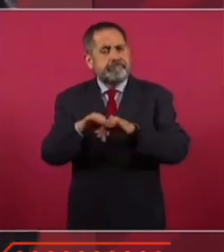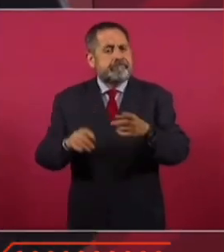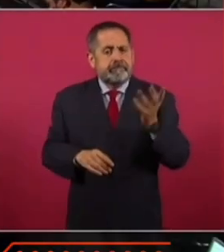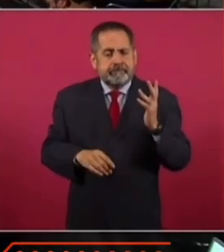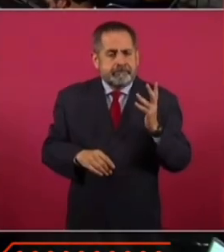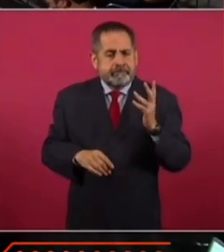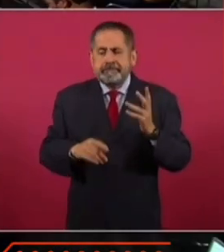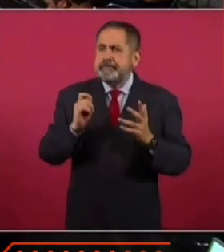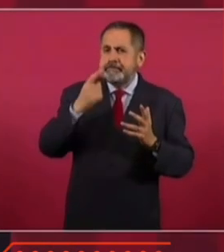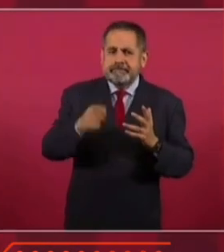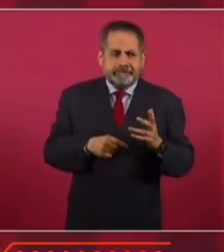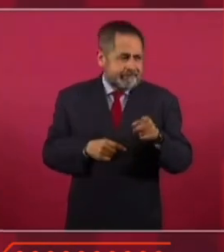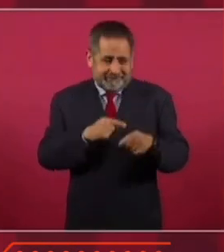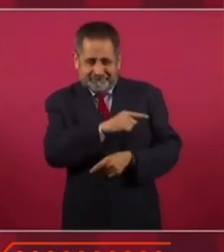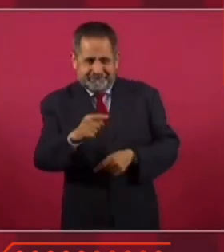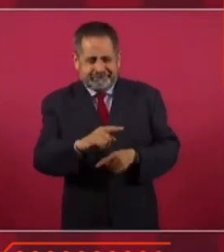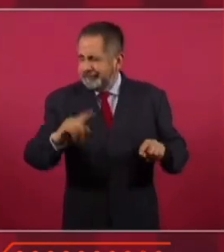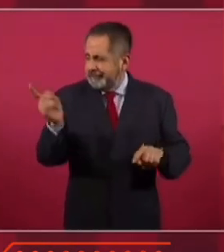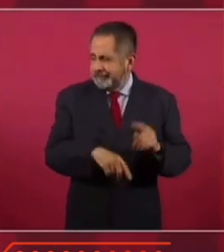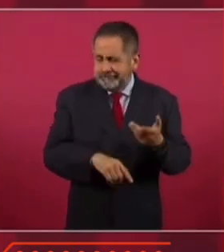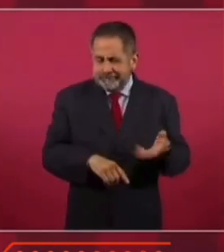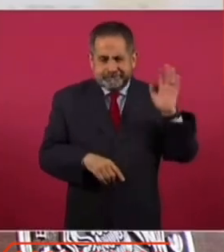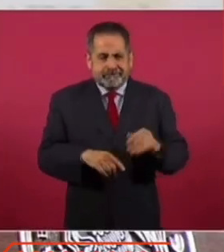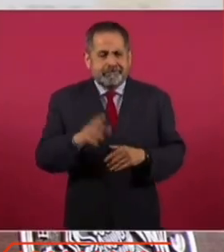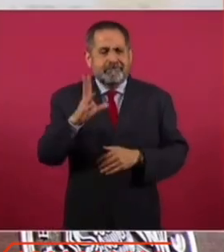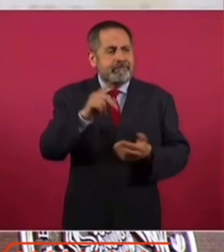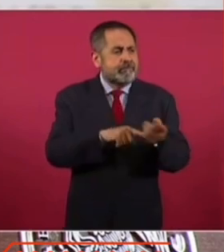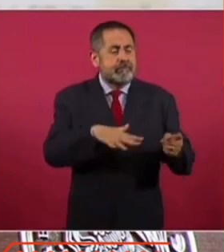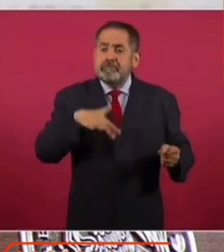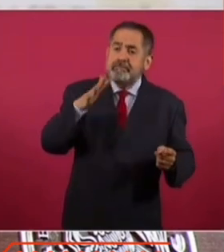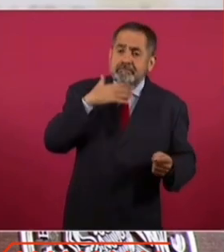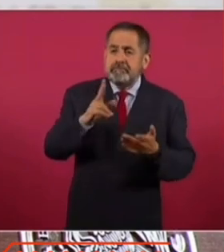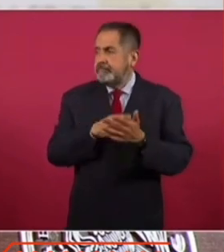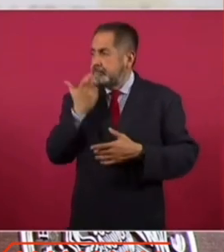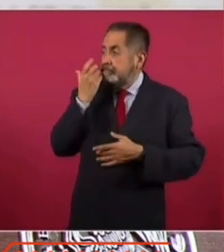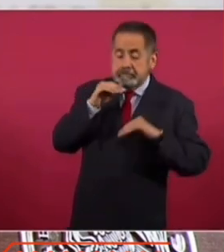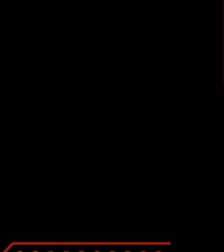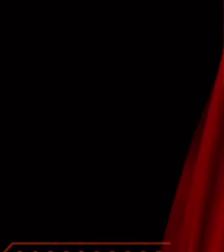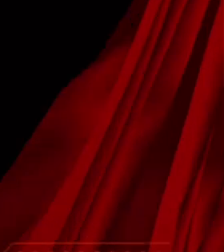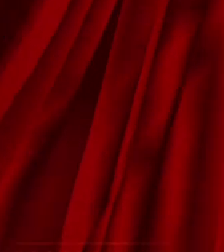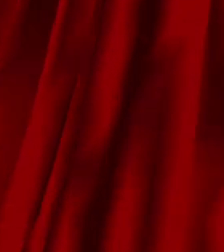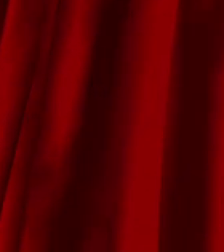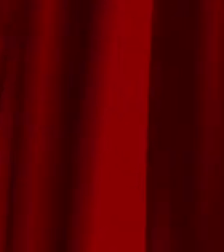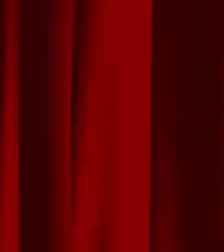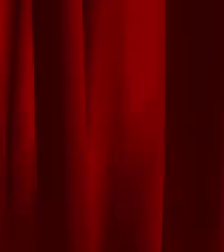impida, se destierre para siempre el fraude electoral.